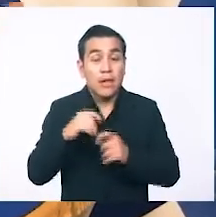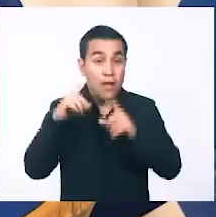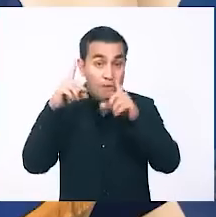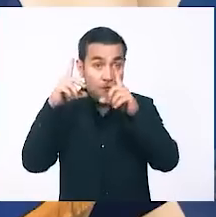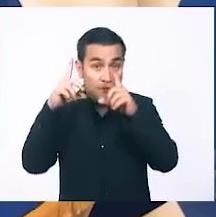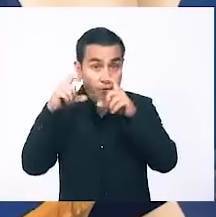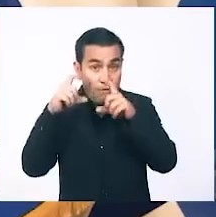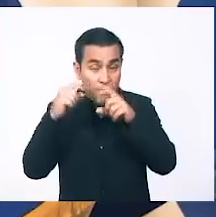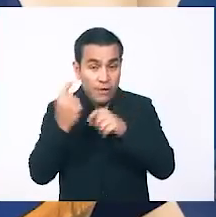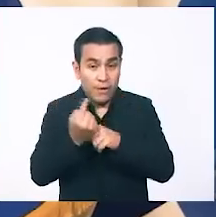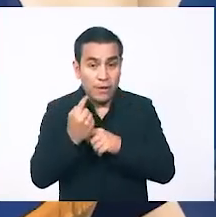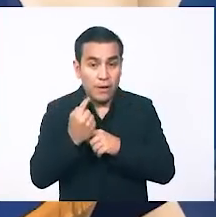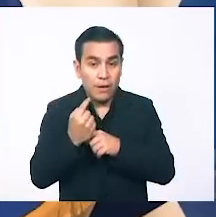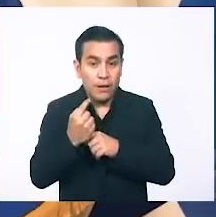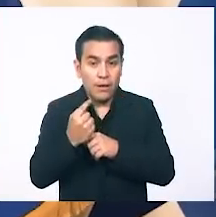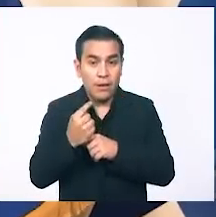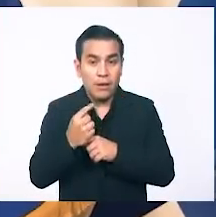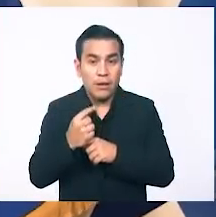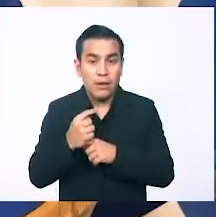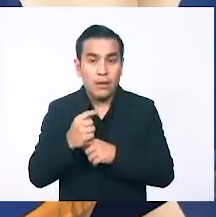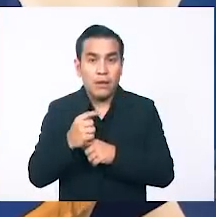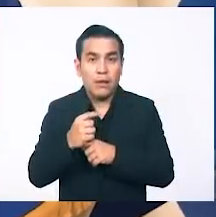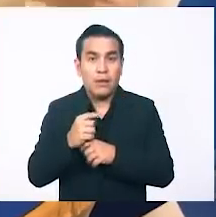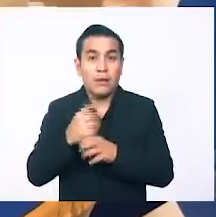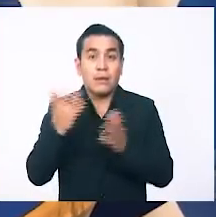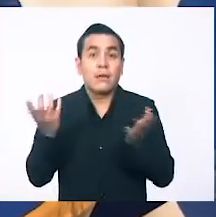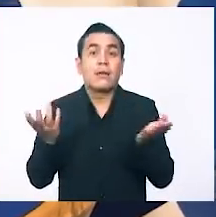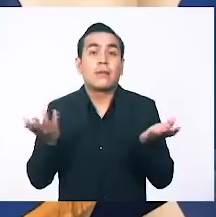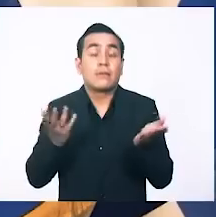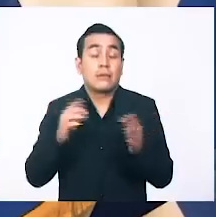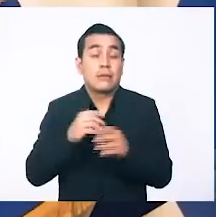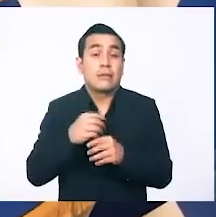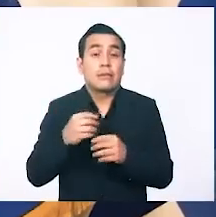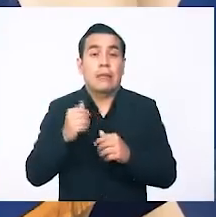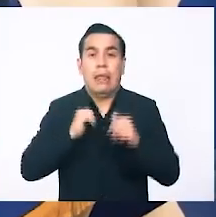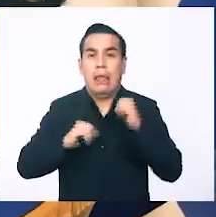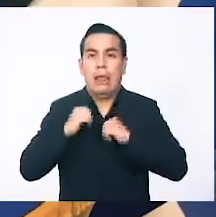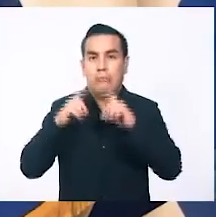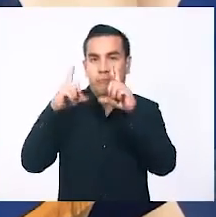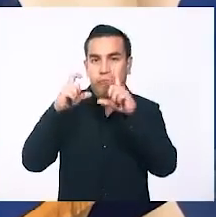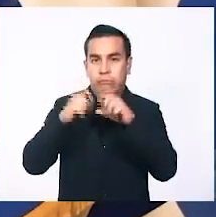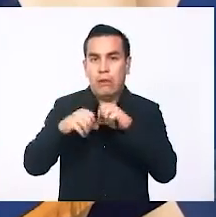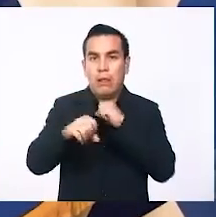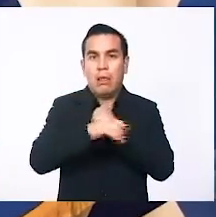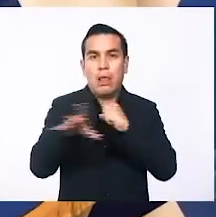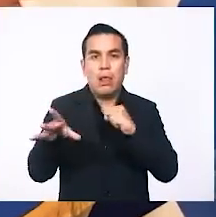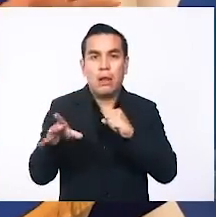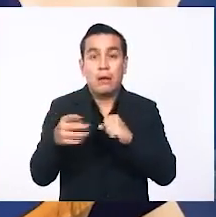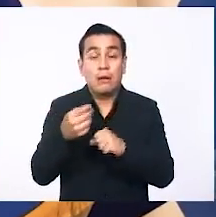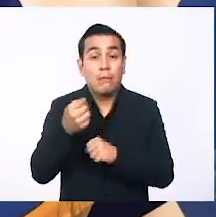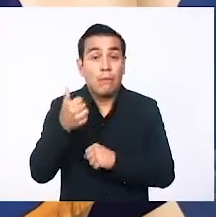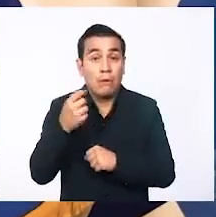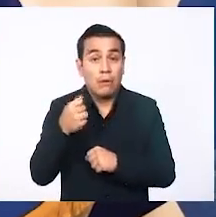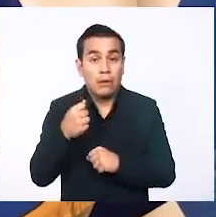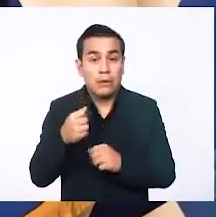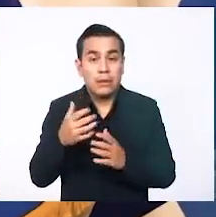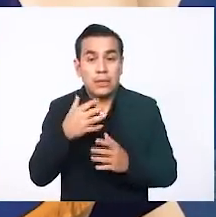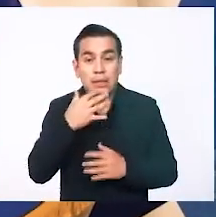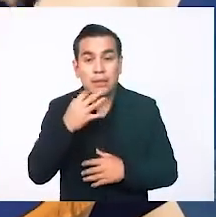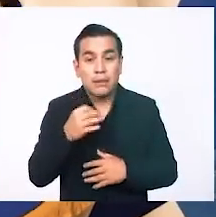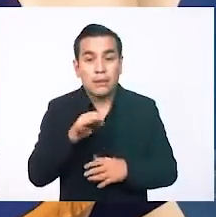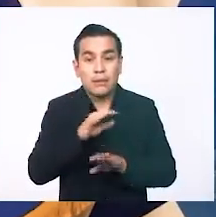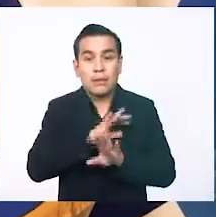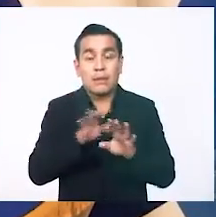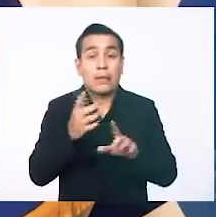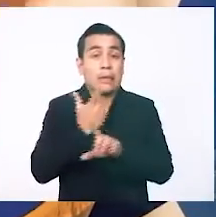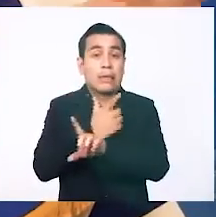ser que uno de los manifestantes vaya a empujar al policía, el policía vaya a hacerle así, ahí va a ser la foto y luego va a salir policía, agrede manifestante, que se vayan,